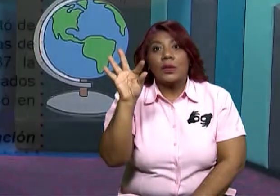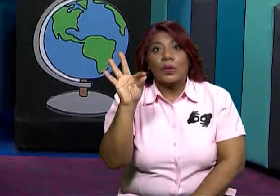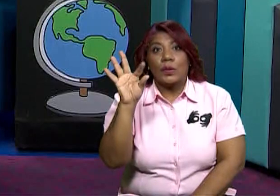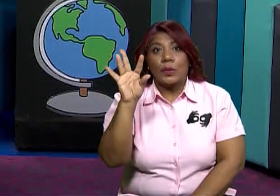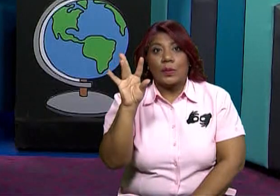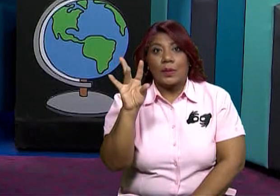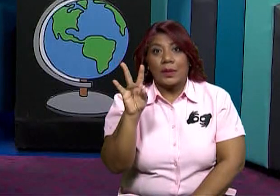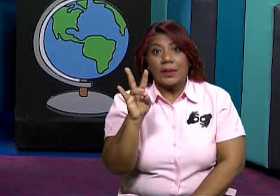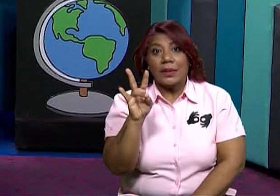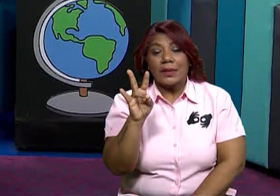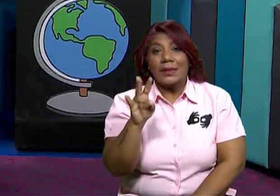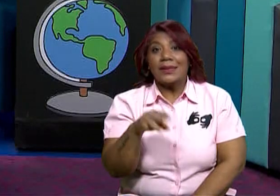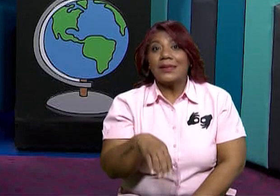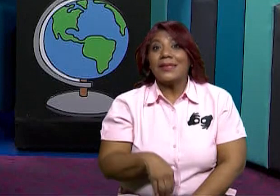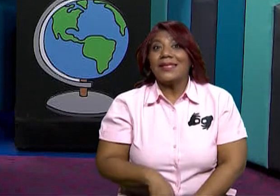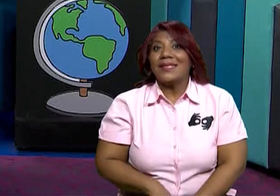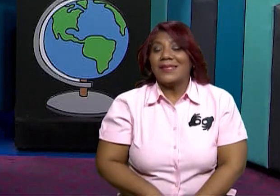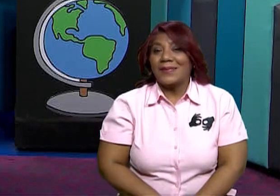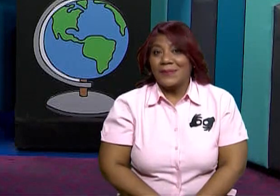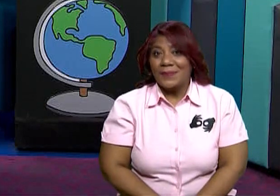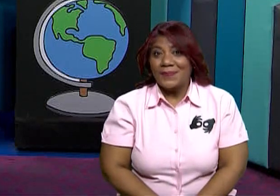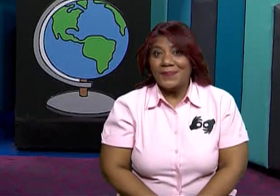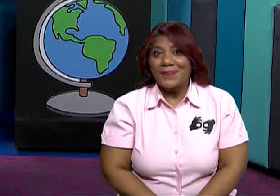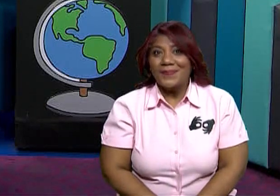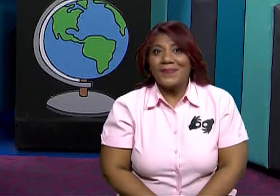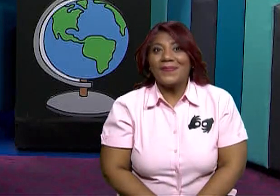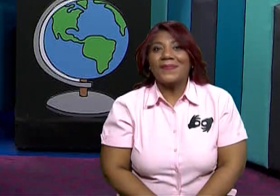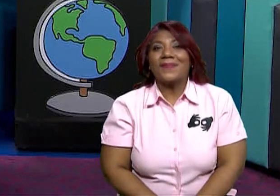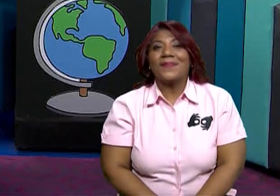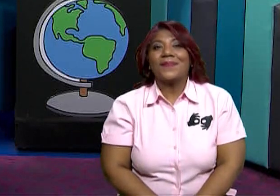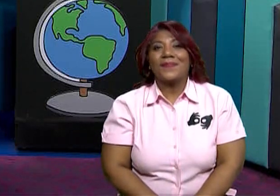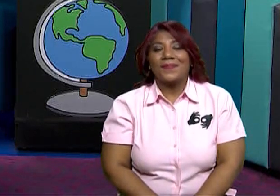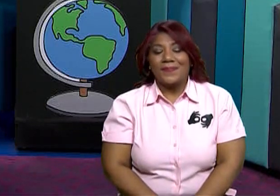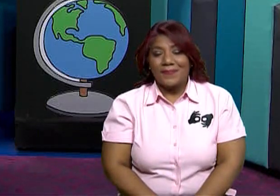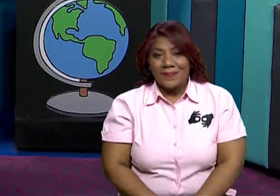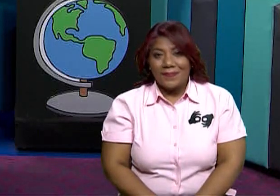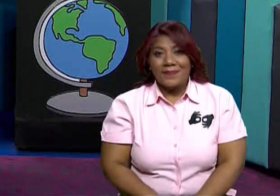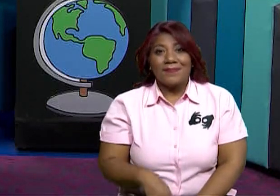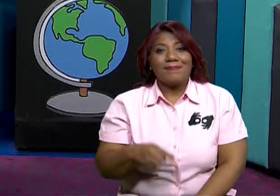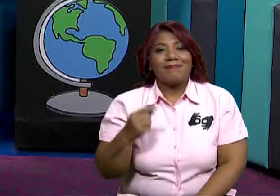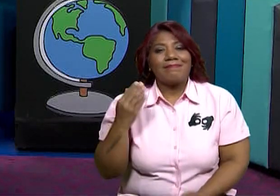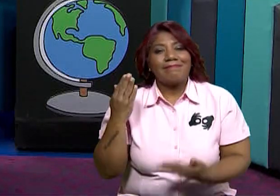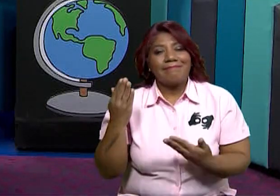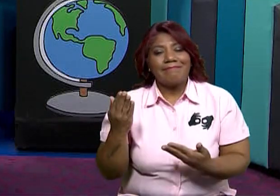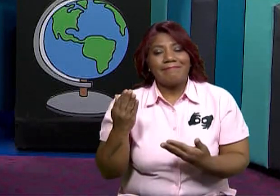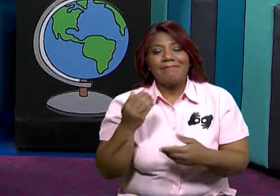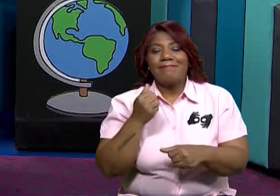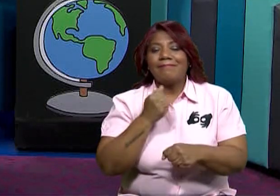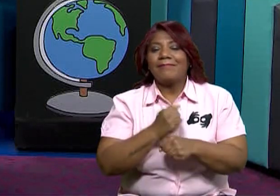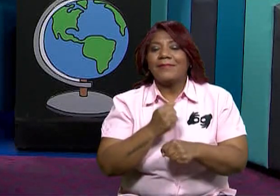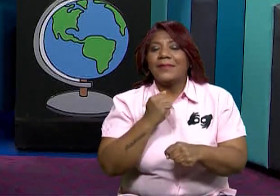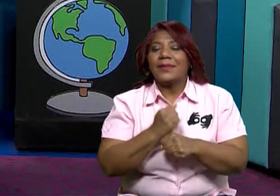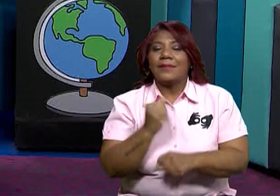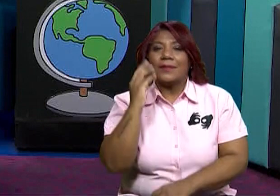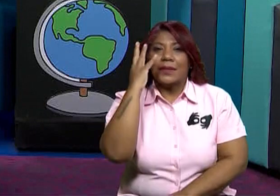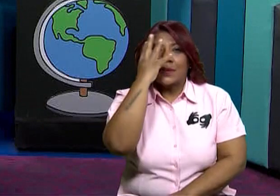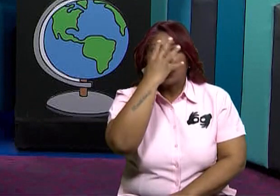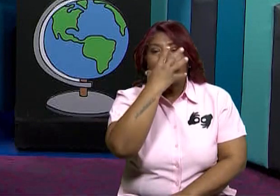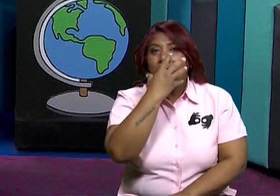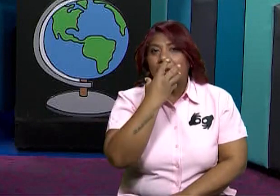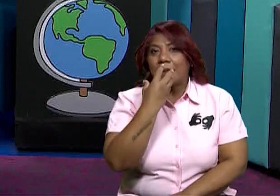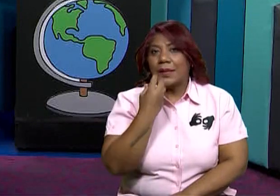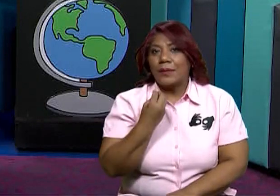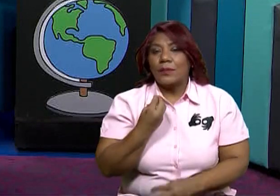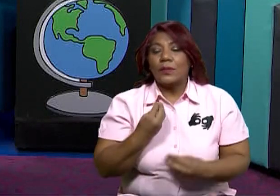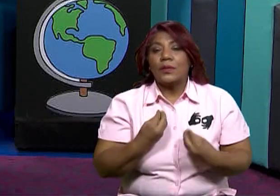1997. Chicos, ¿qué les parece esta hermosa historia? Una tremenda labor. Dedicó su vida